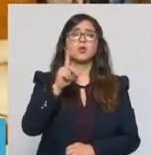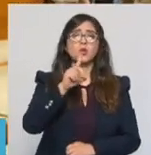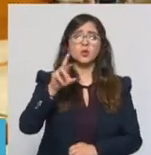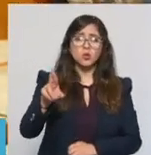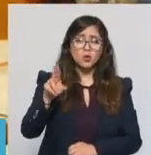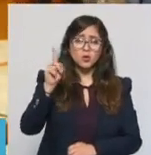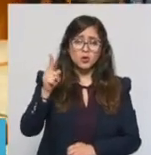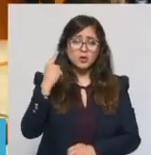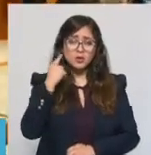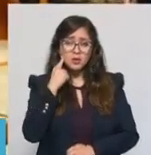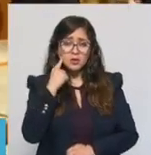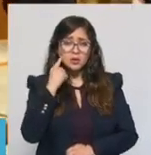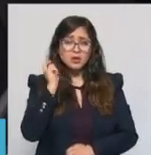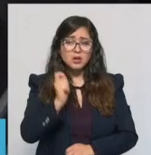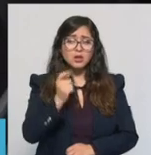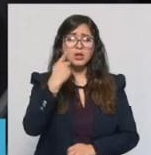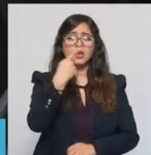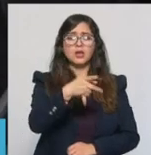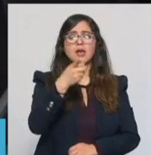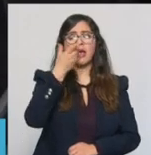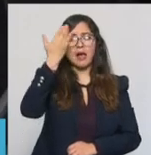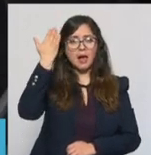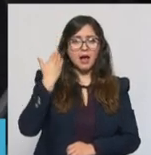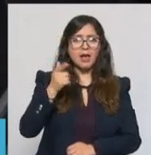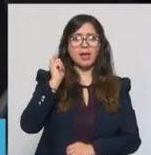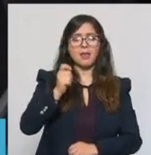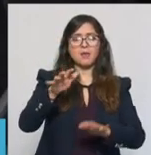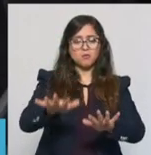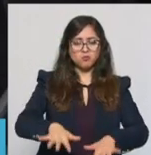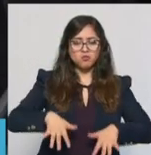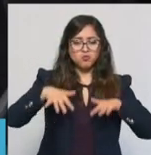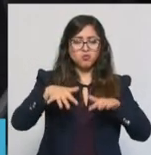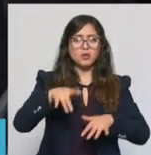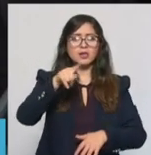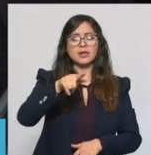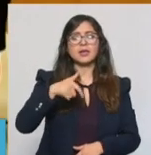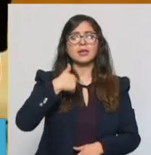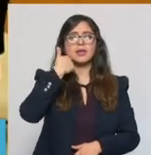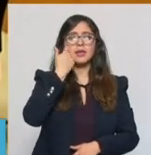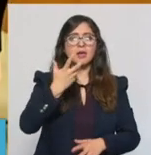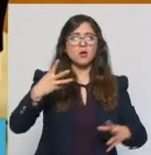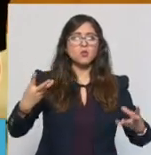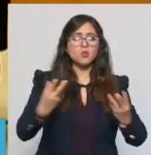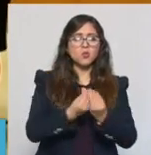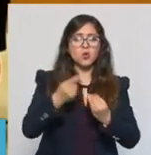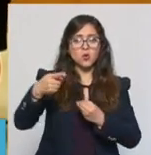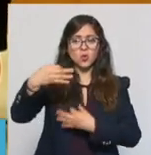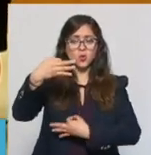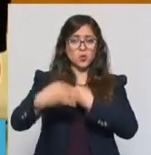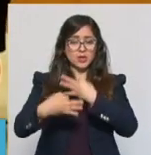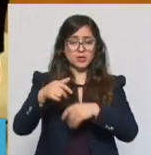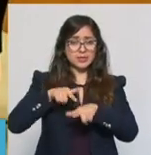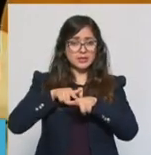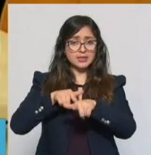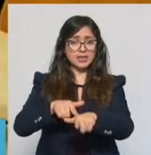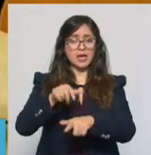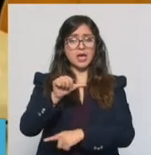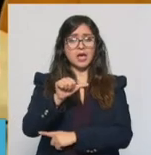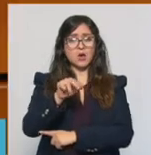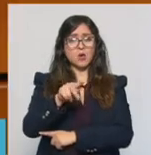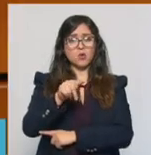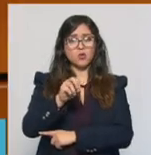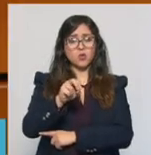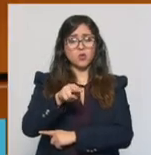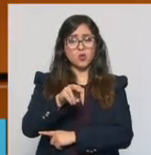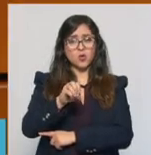me decía usted que ella dijo ¿qué? Ella mencionó en su comparecencia que buscará que el Poder Judicial conserve su autonomía, sus trabajos los